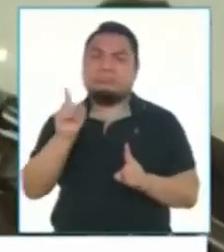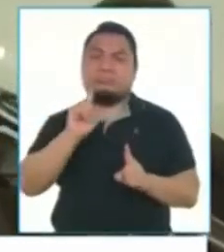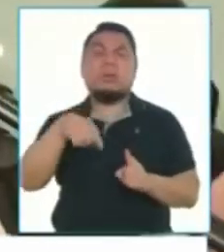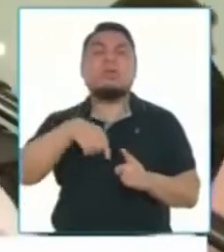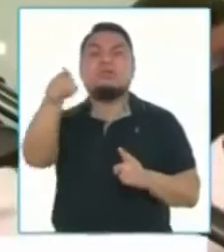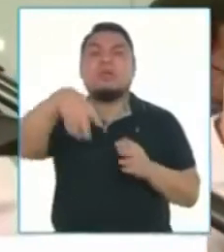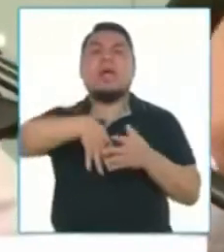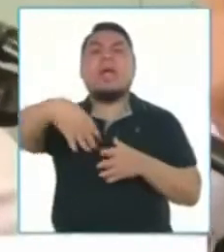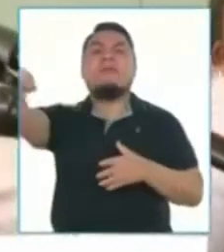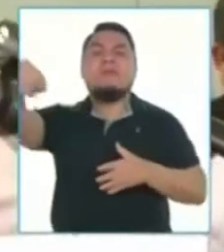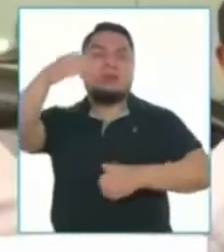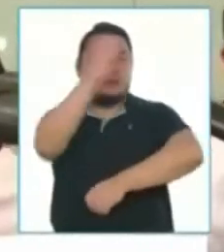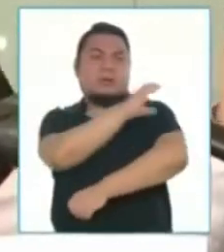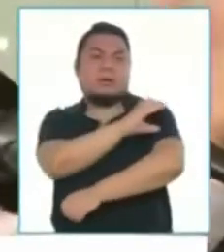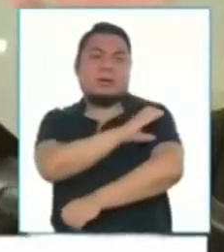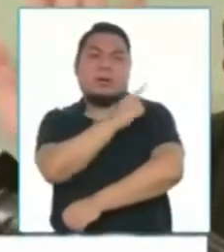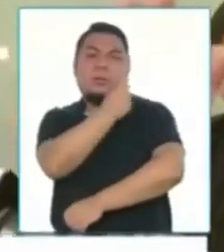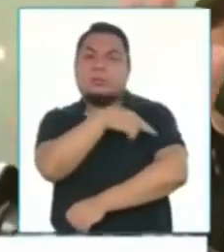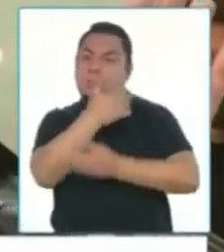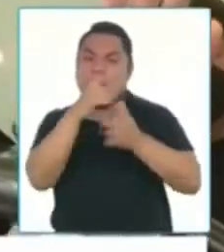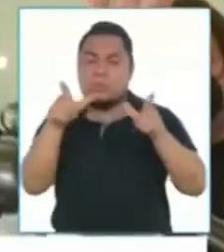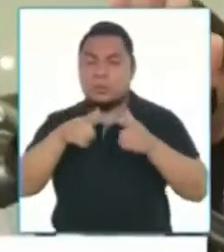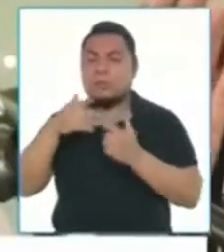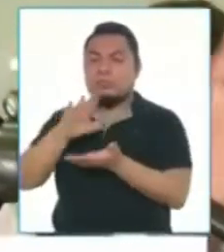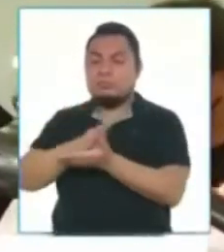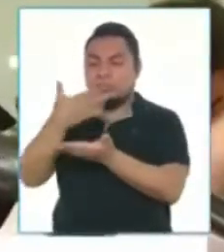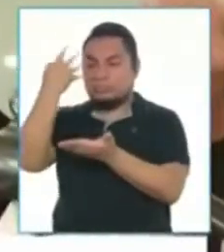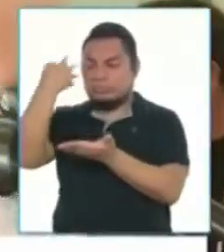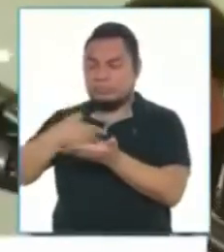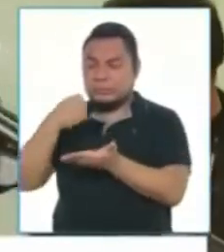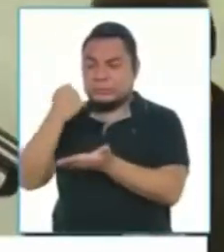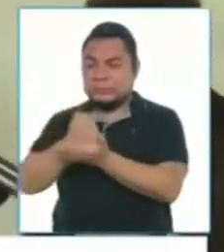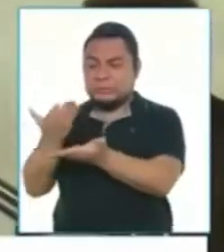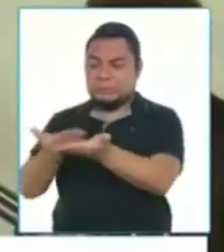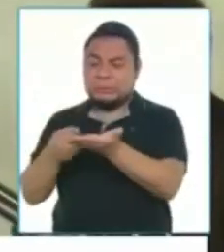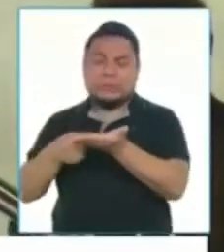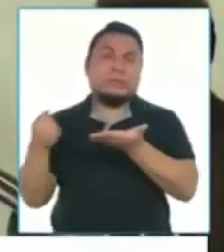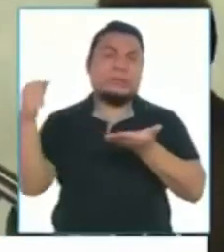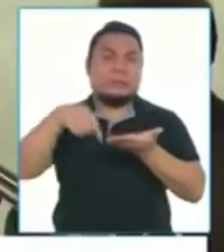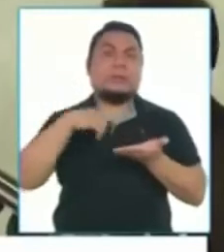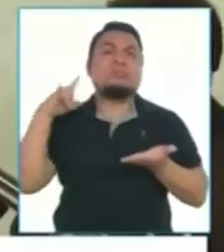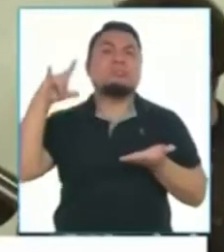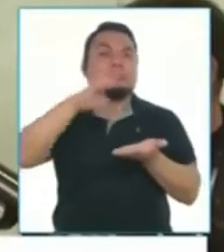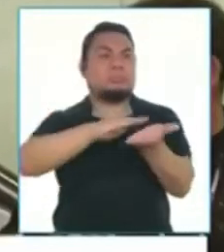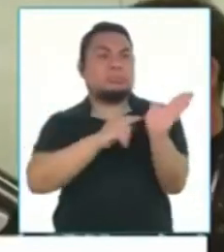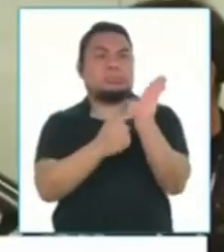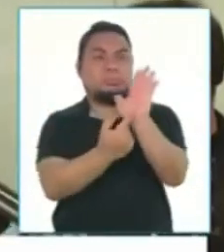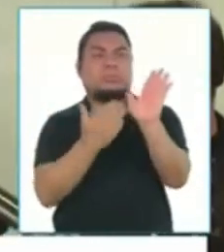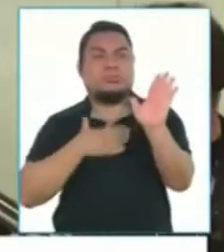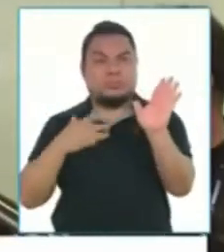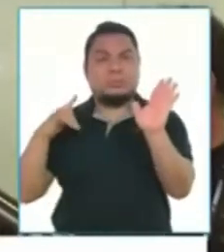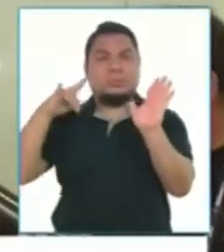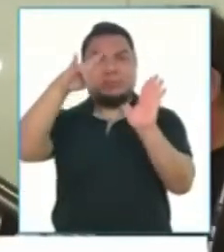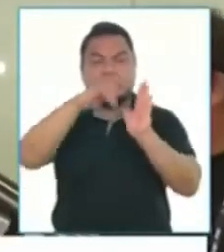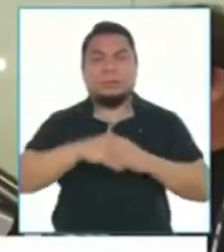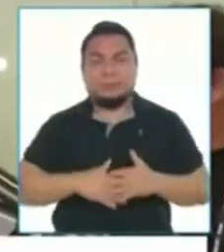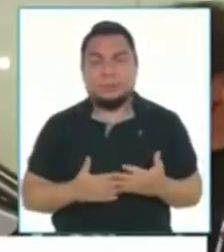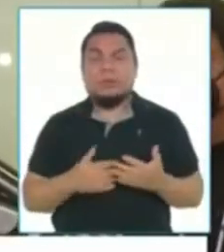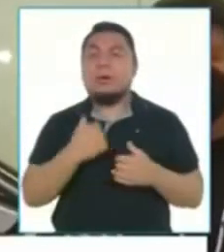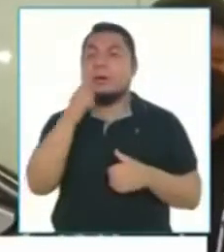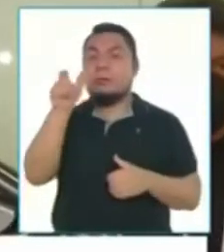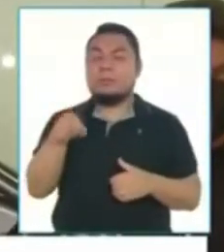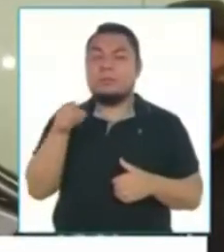las aerolíneas en el lugar de origen que presenten su prueba molecular para poder llegar al país. Aún así, si es que, digamos, llega algún pasajero